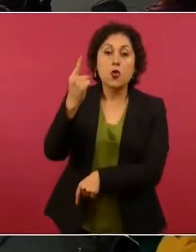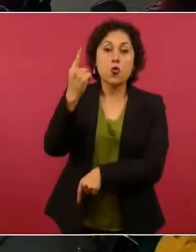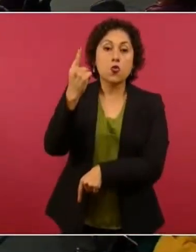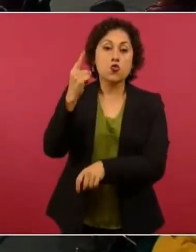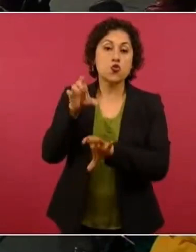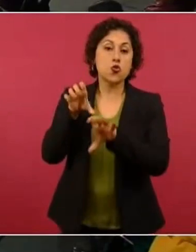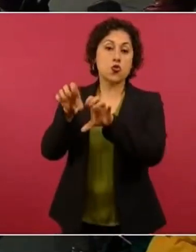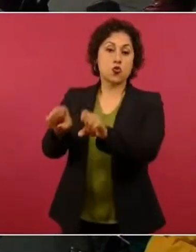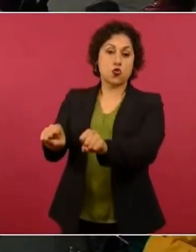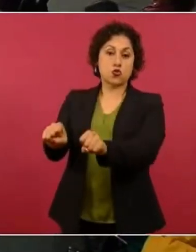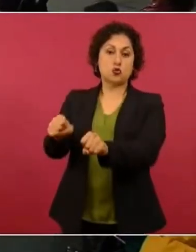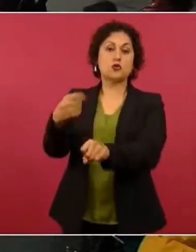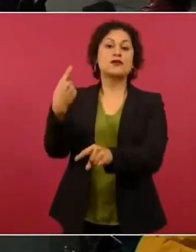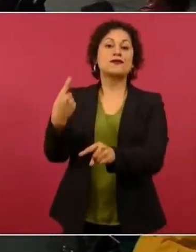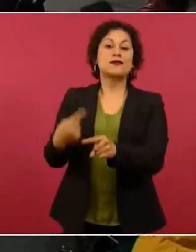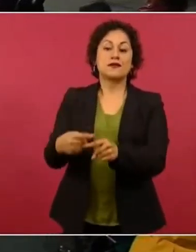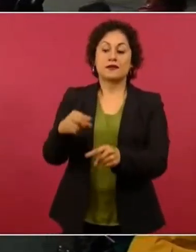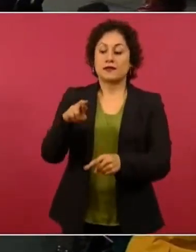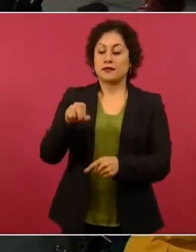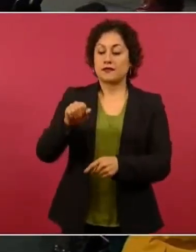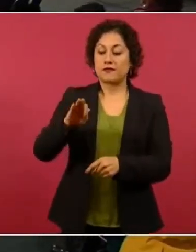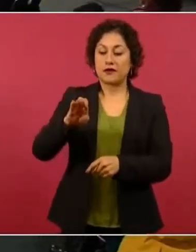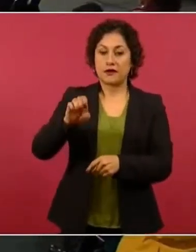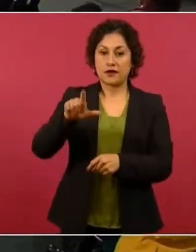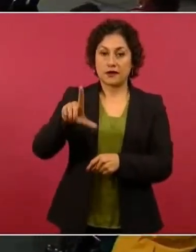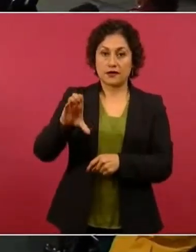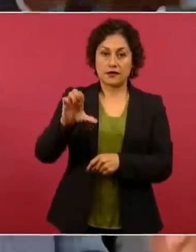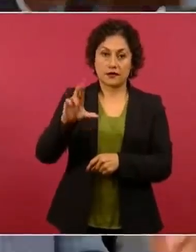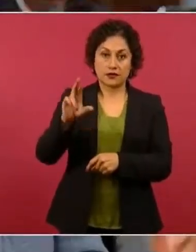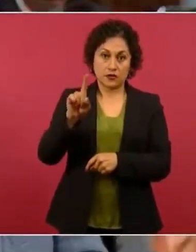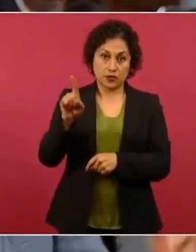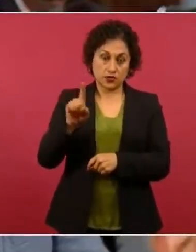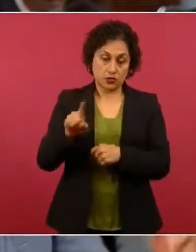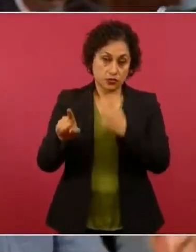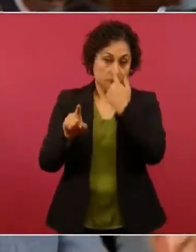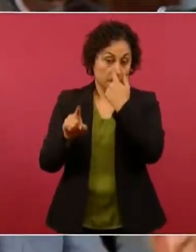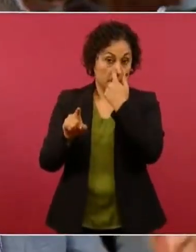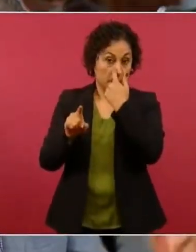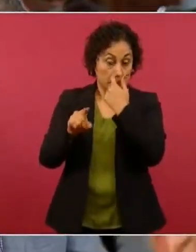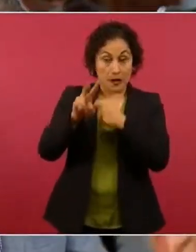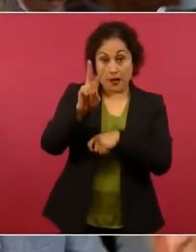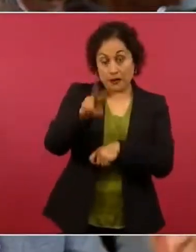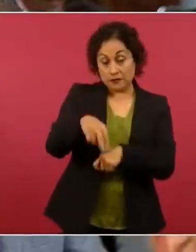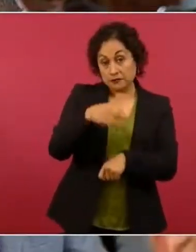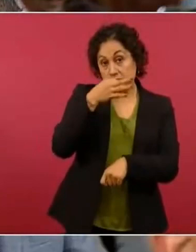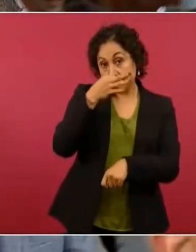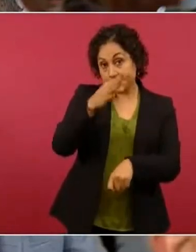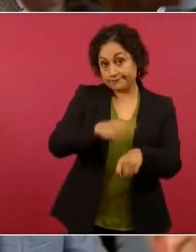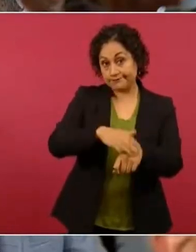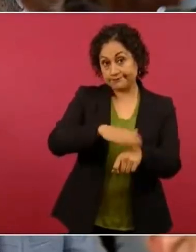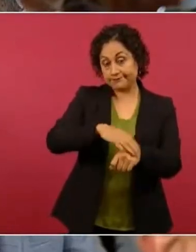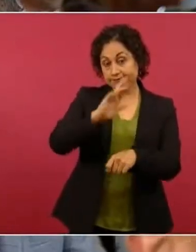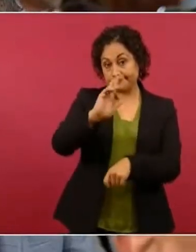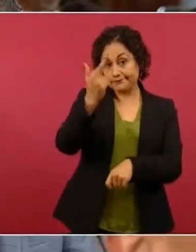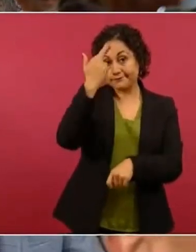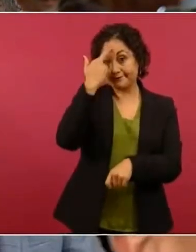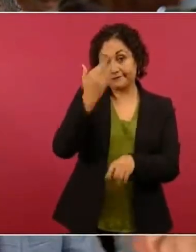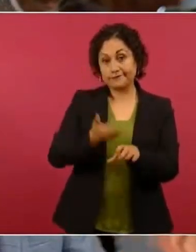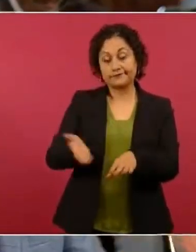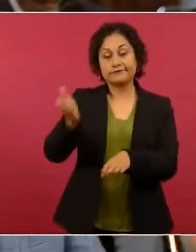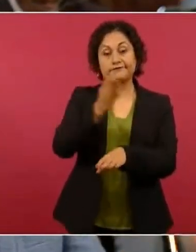Rafael Cruz Sosa recordar desgraciadamente que pues también Felipe Calderón en el 2003